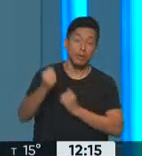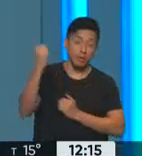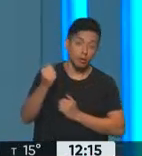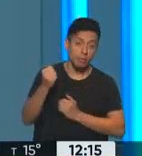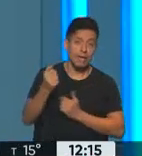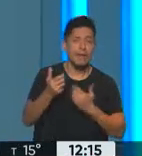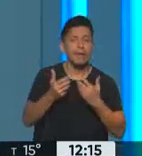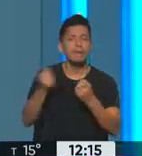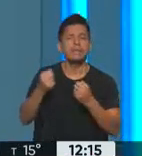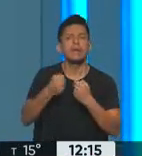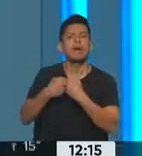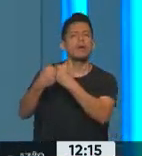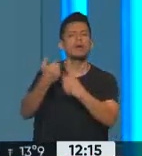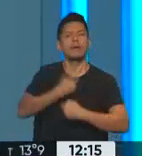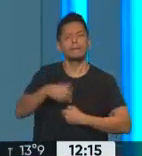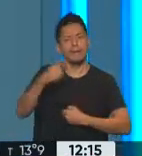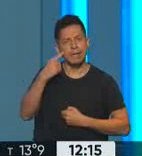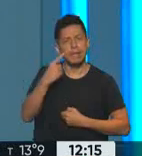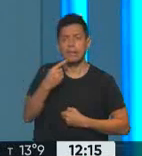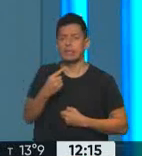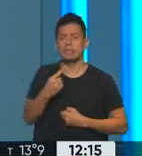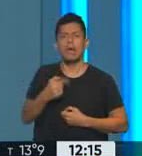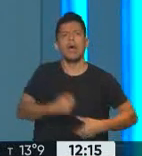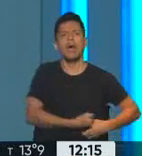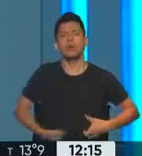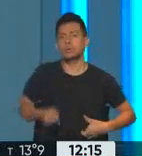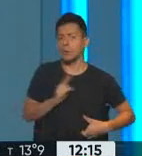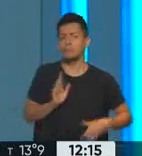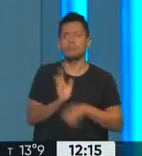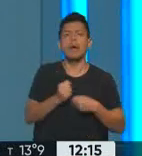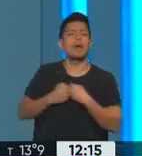el Fondo Monetario Internacional, indicando que no se trató de un ajuste, sino de un acuerdo para evitar el ajuste.